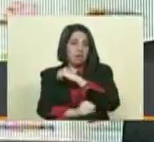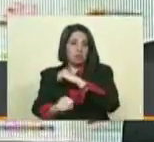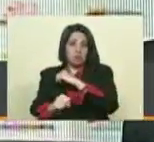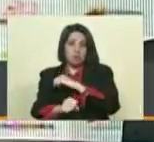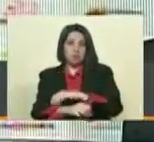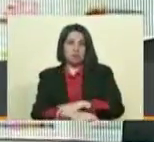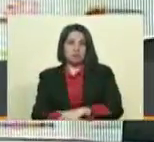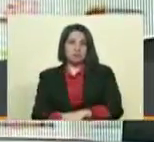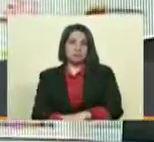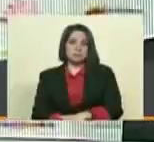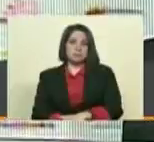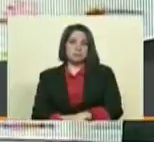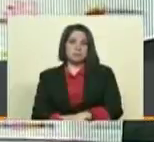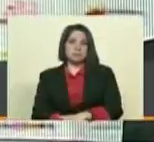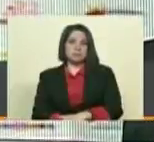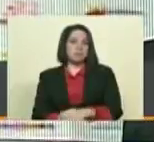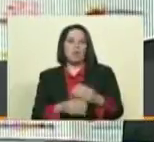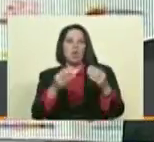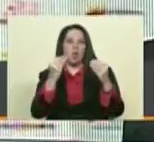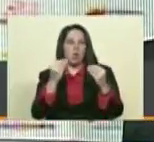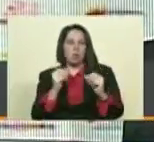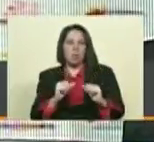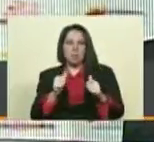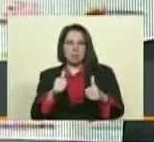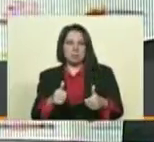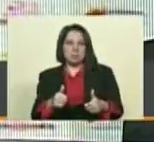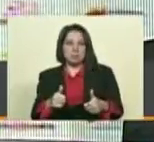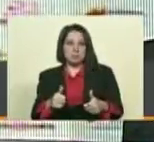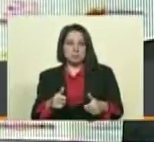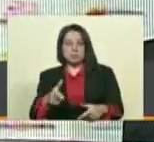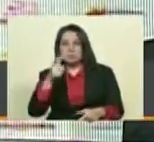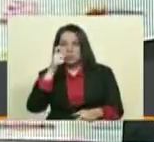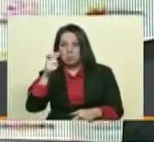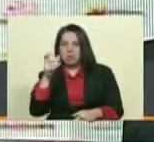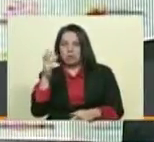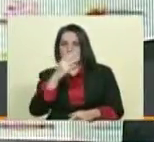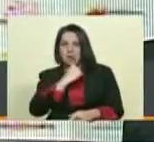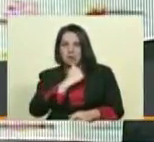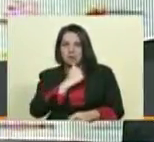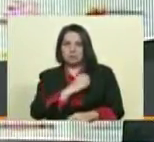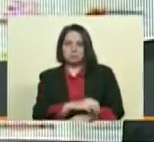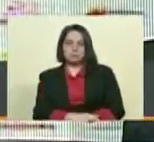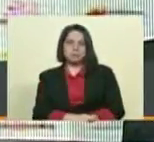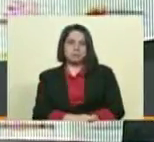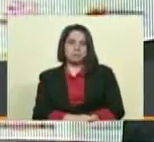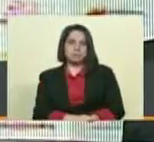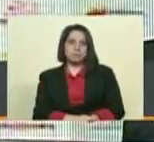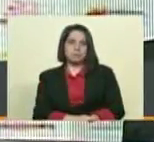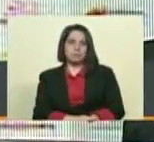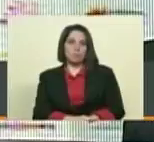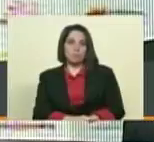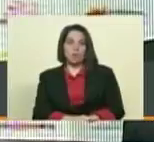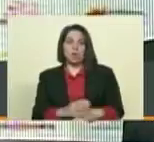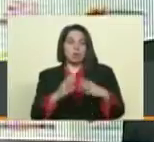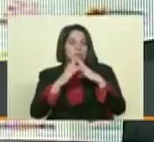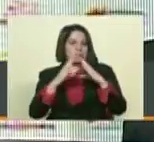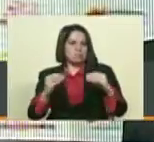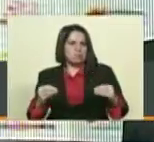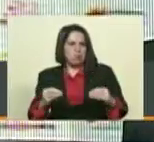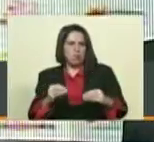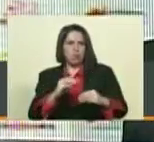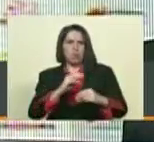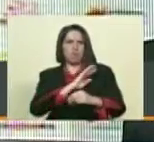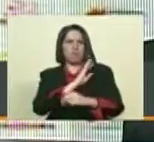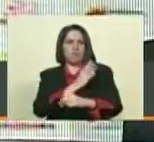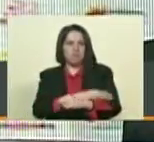cómo surgió el problema llamado de la inseguridad, y cómo todas las esfuerzas, todas